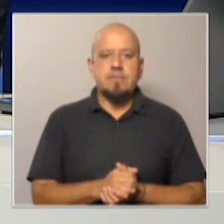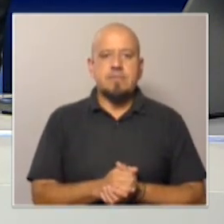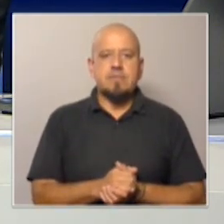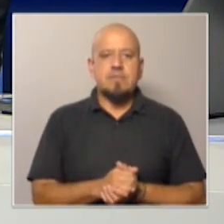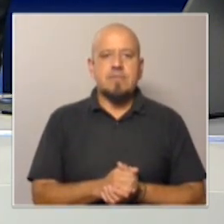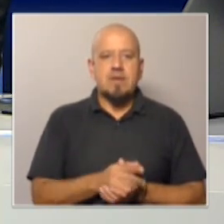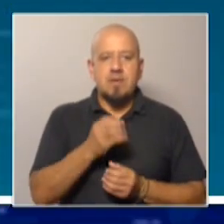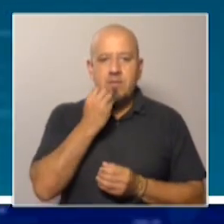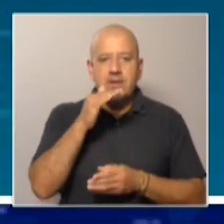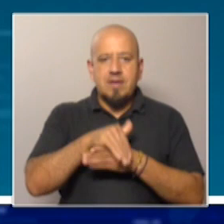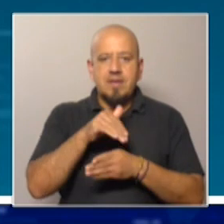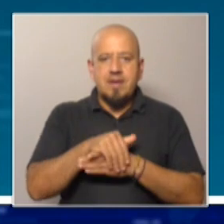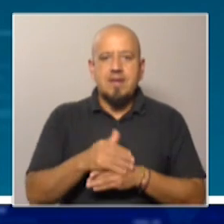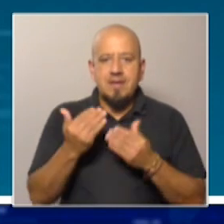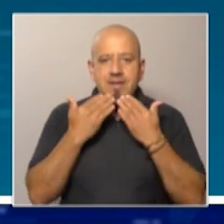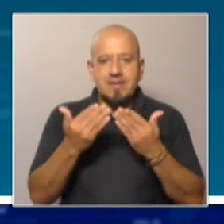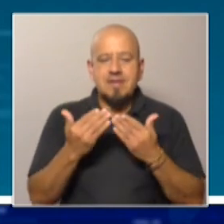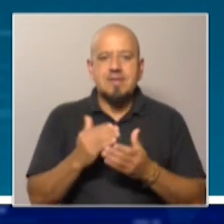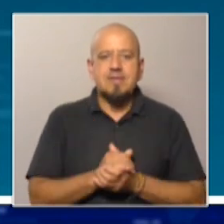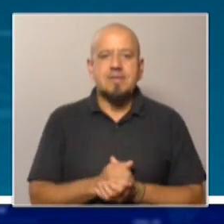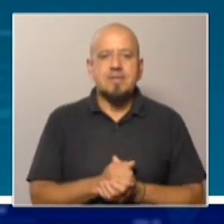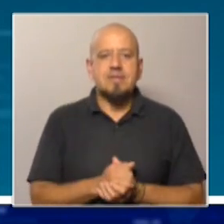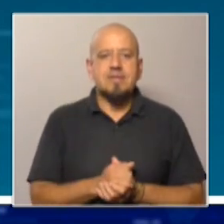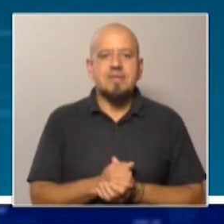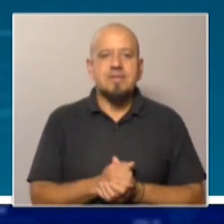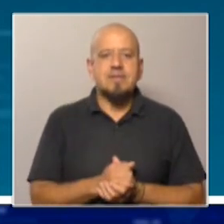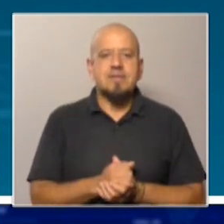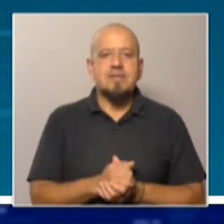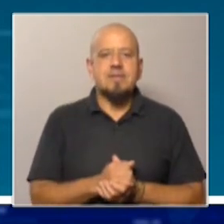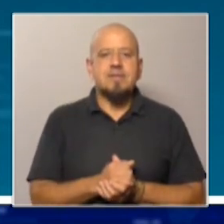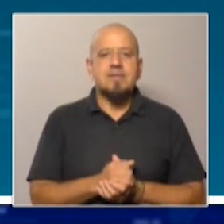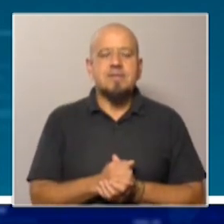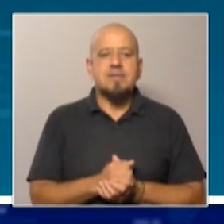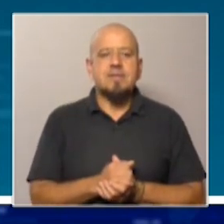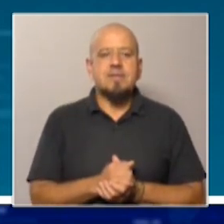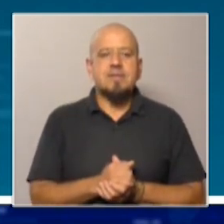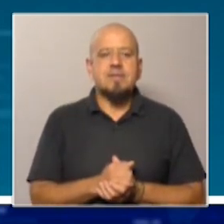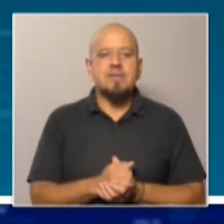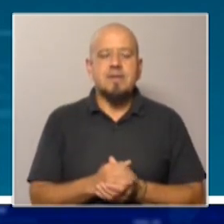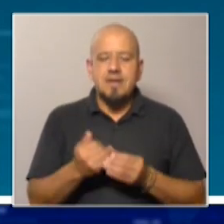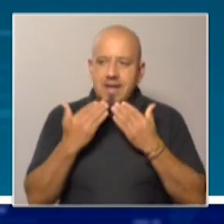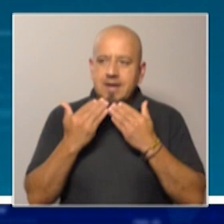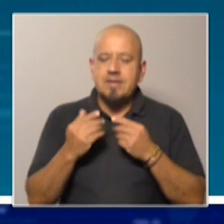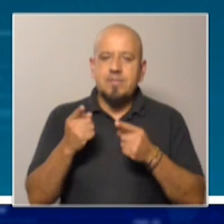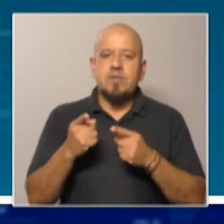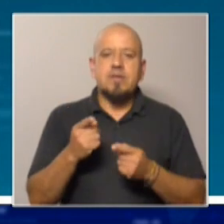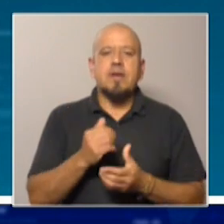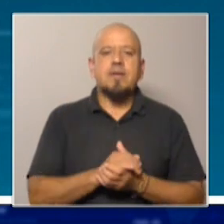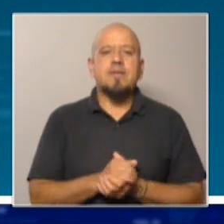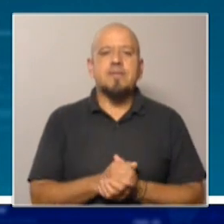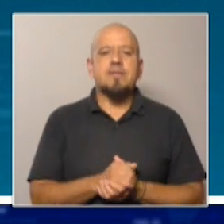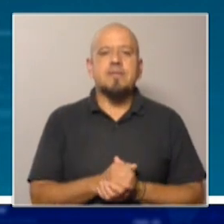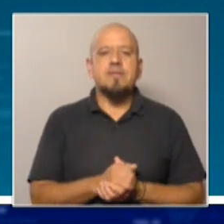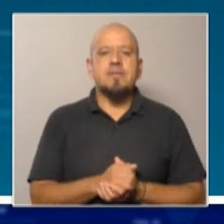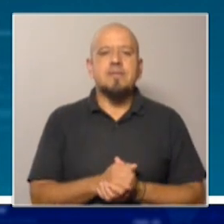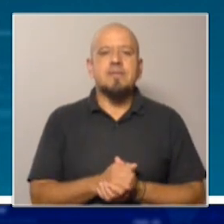buenas tardes para todos. Gracias por la invitación. Como de Un gusto costumbre, estar con ustedes. muchas Gracias. gracias por la presencia. Como de costumbre, Patricia,